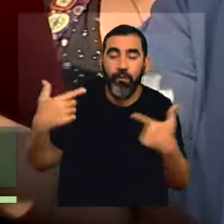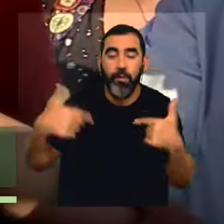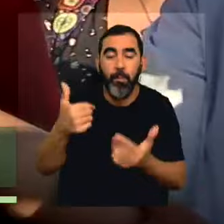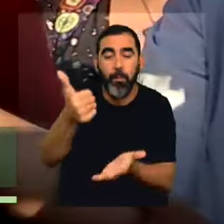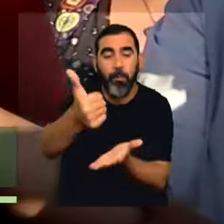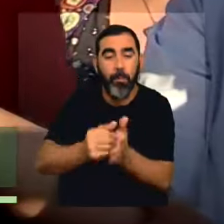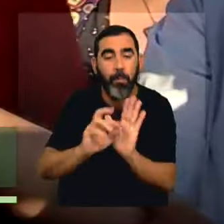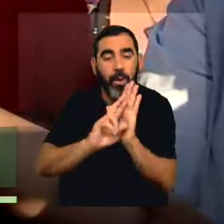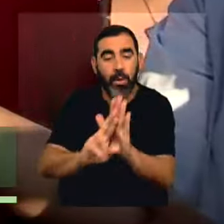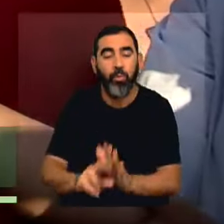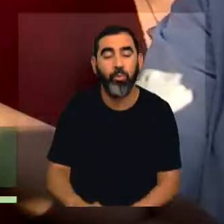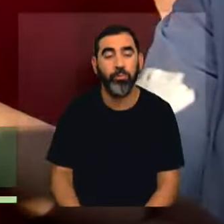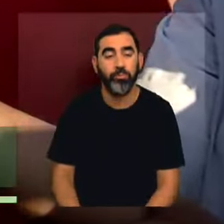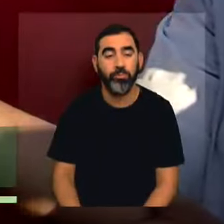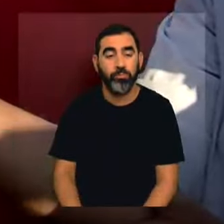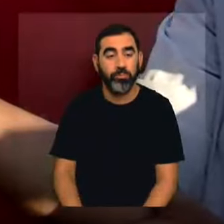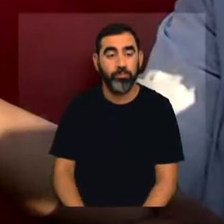un